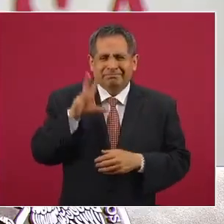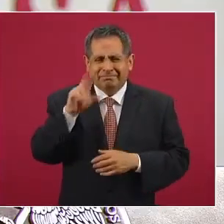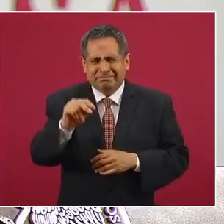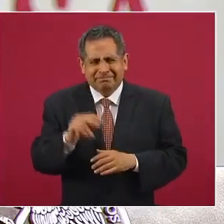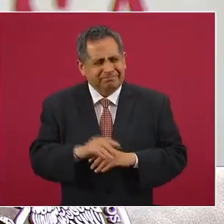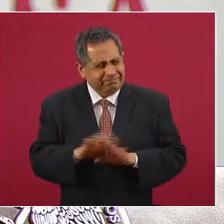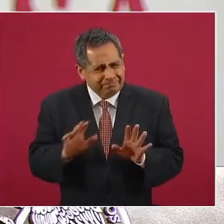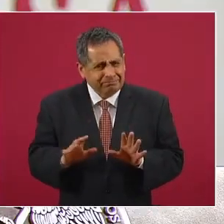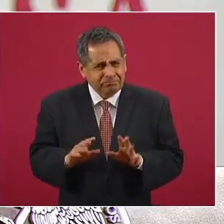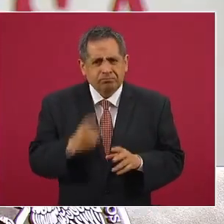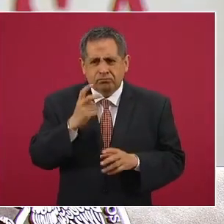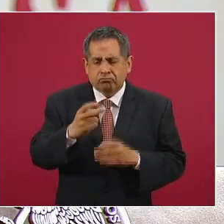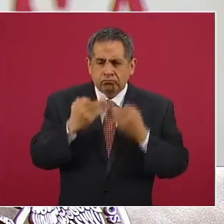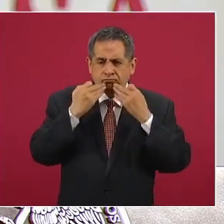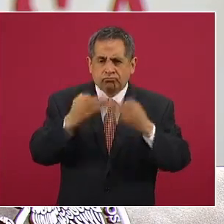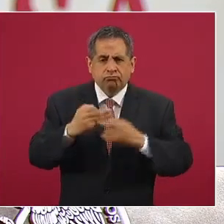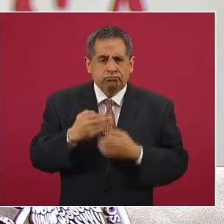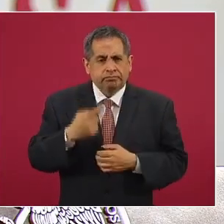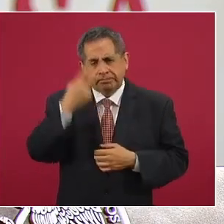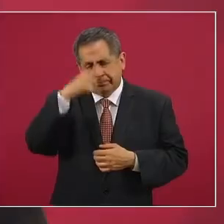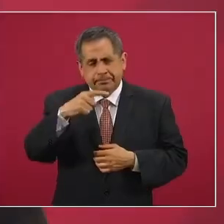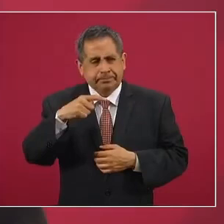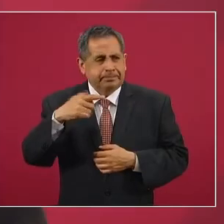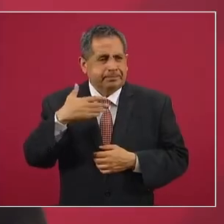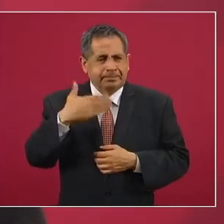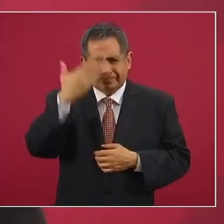Vamos a informar aquí,